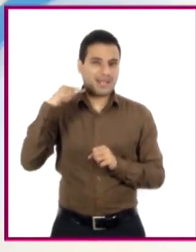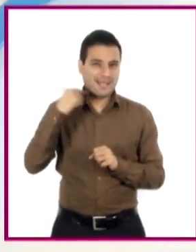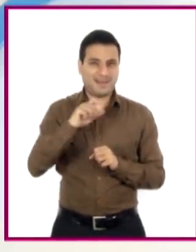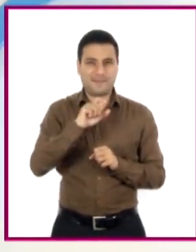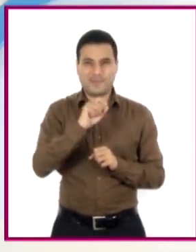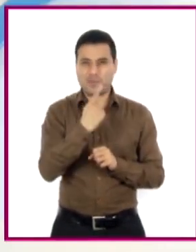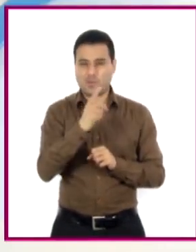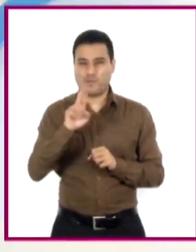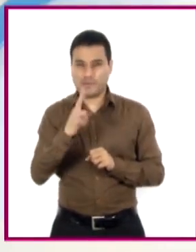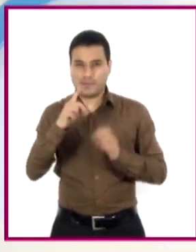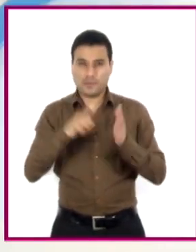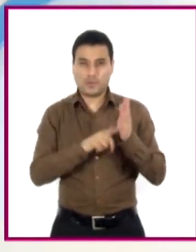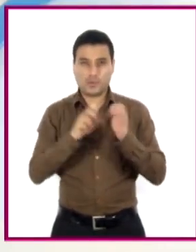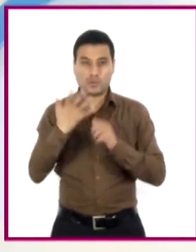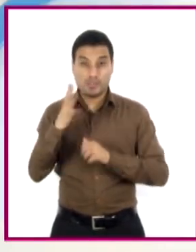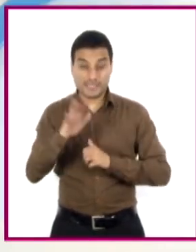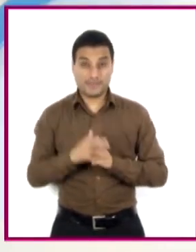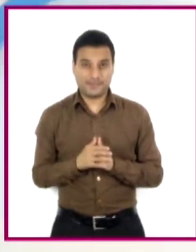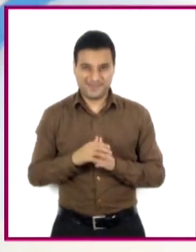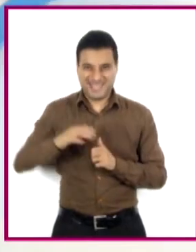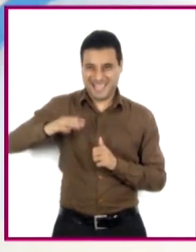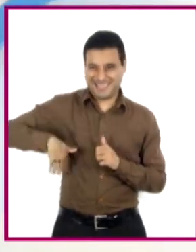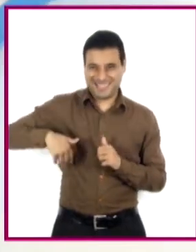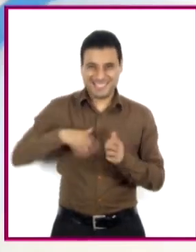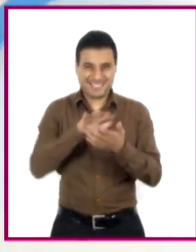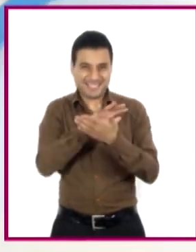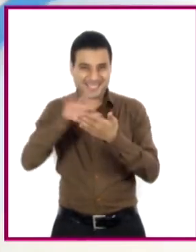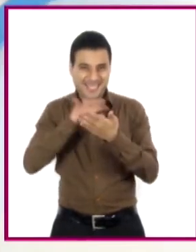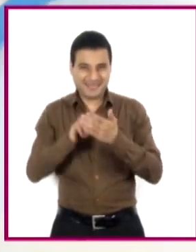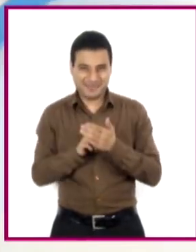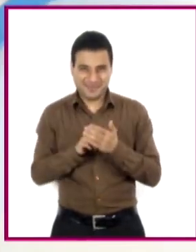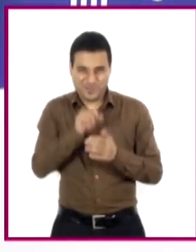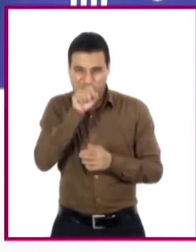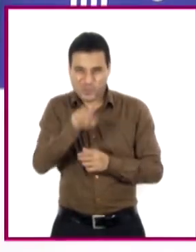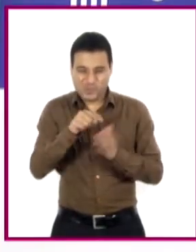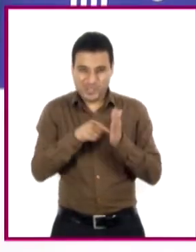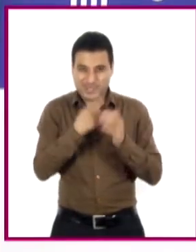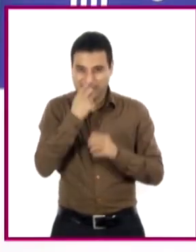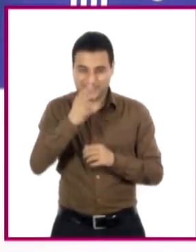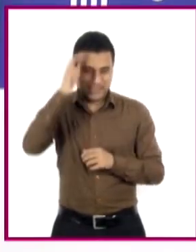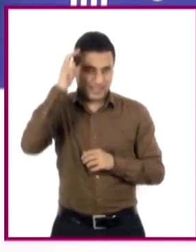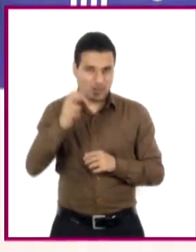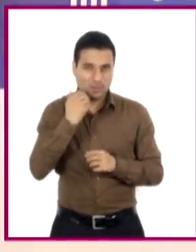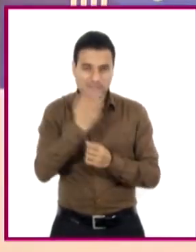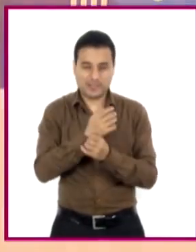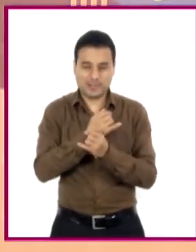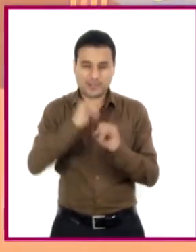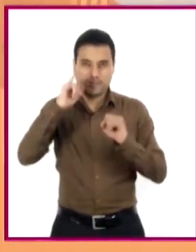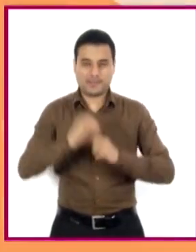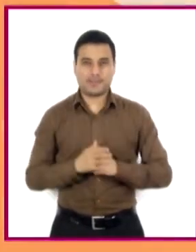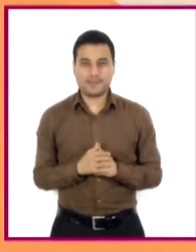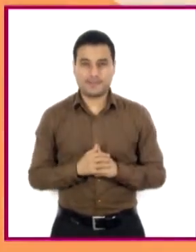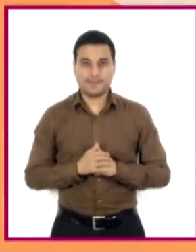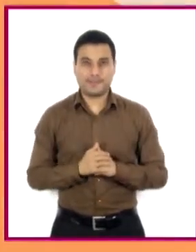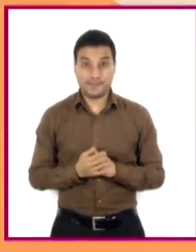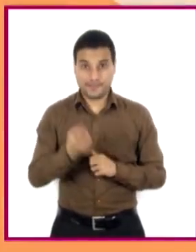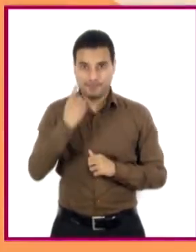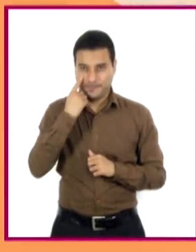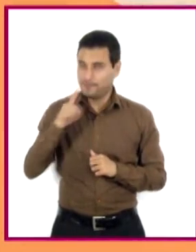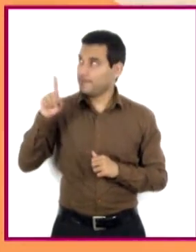de 1810, que leímos al inicio de la sesión. Ahora observemos los mapas